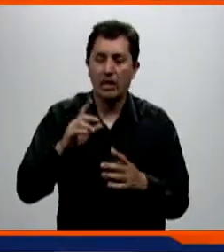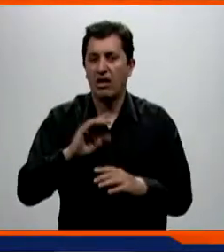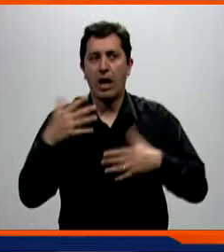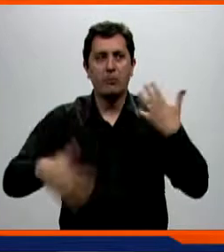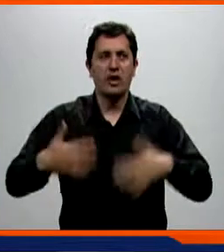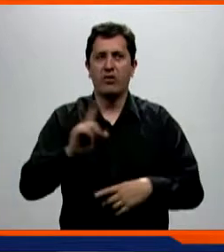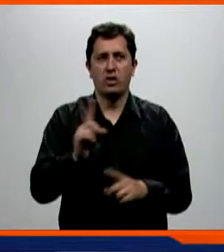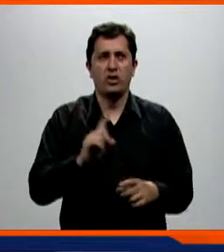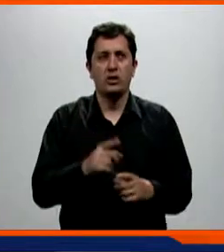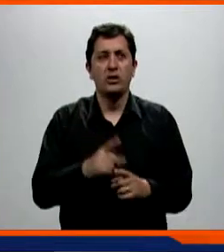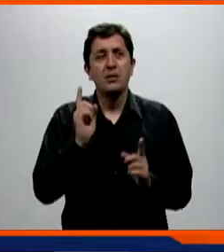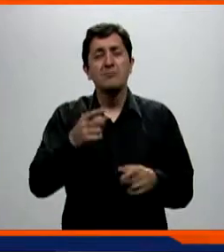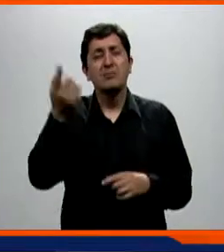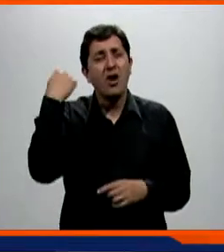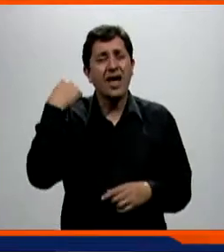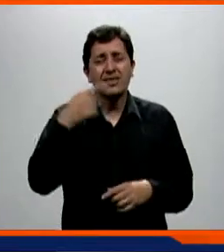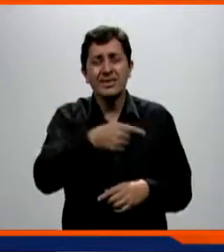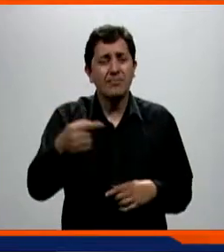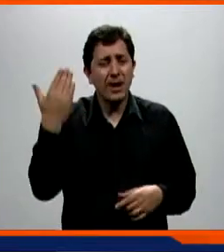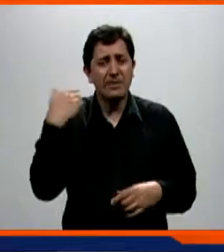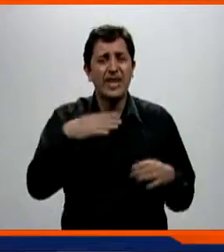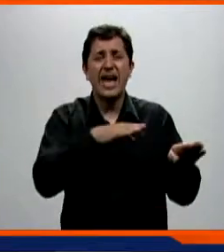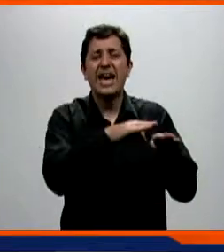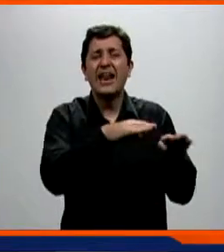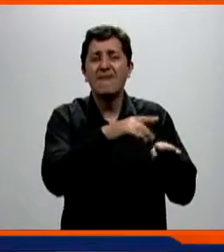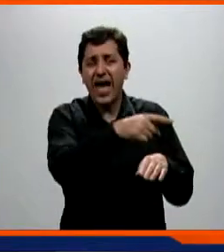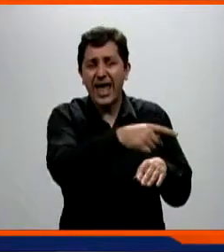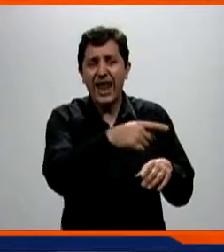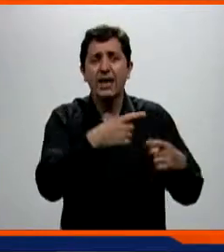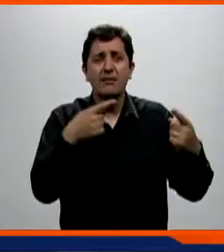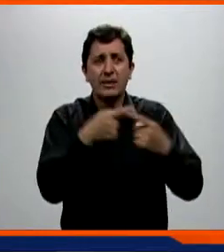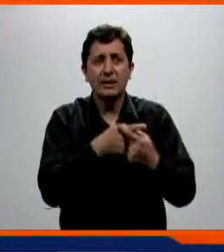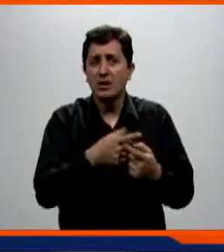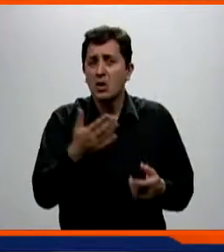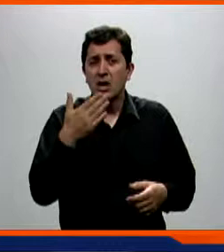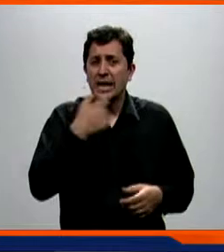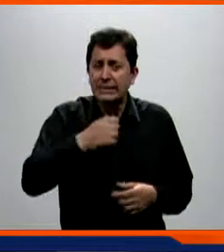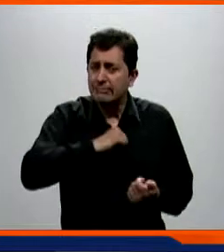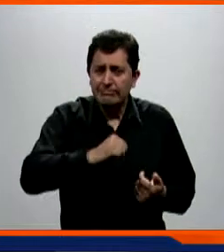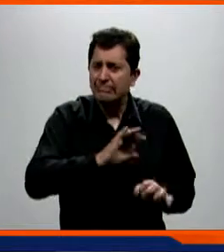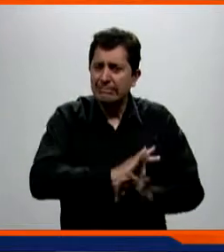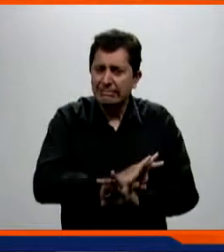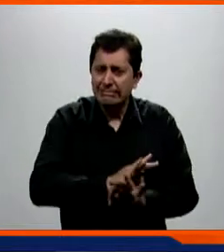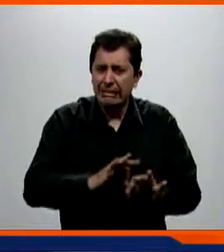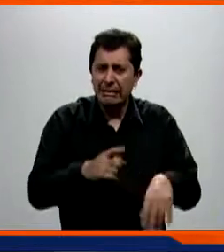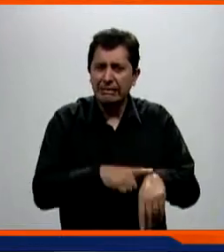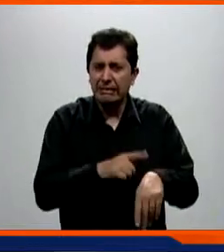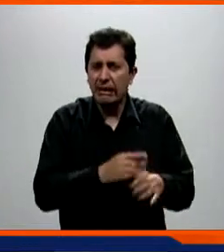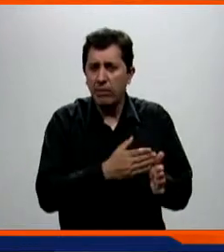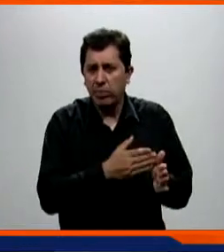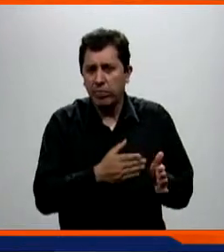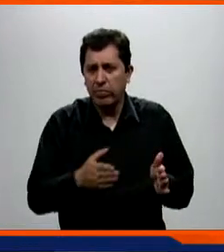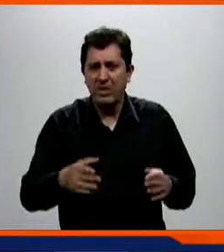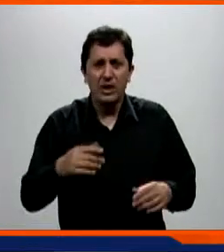que lo vimos la semana pasada con Rafaela, donde nunca pudieron abrir el tanteador y los minutos empezaron a hacer